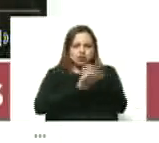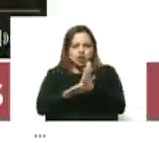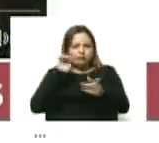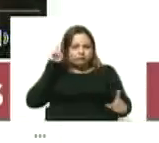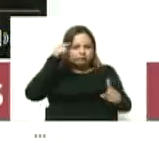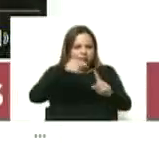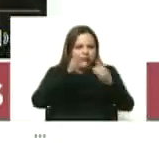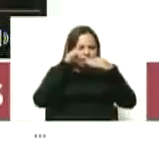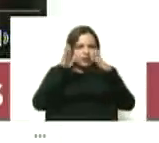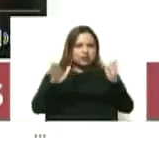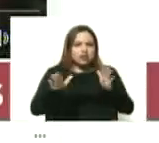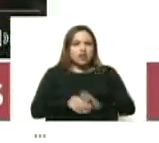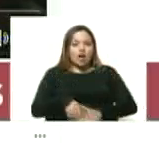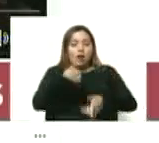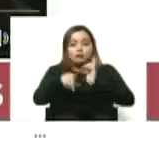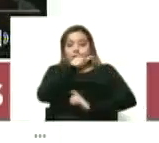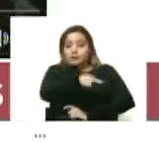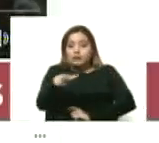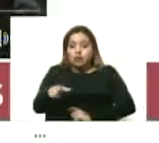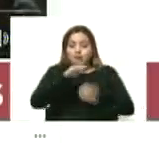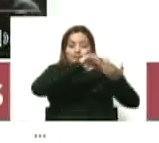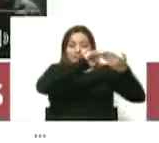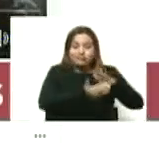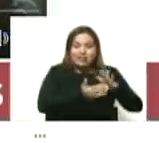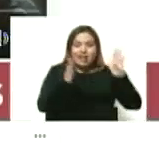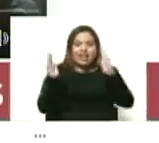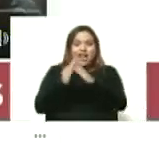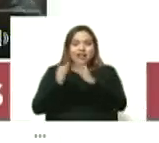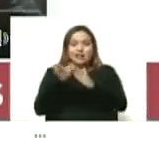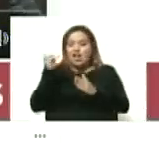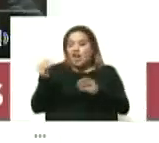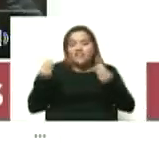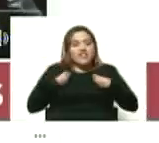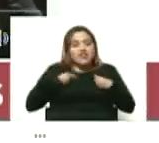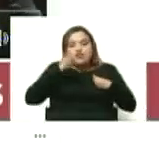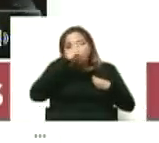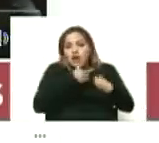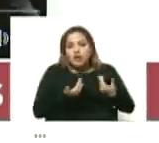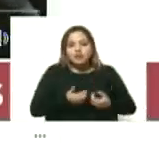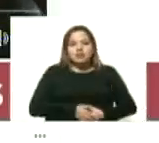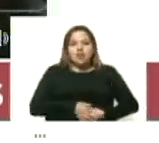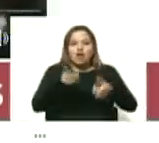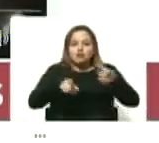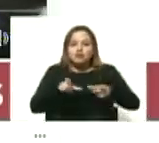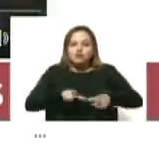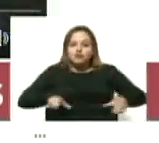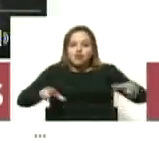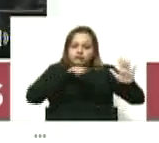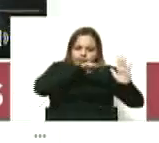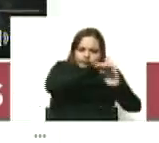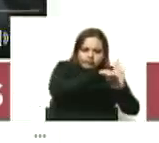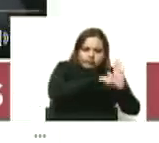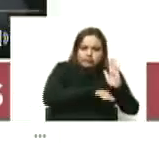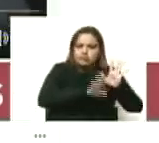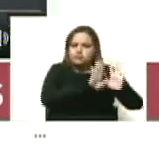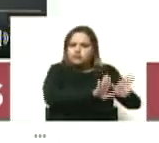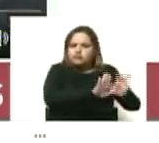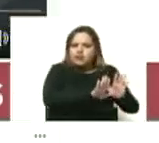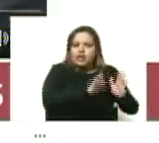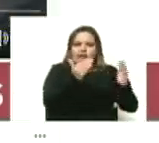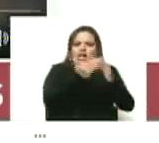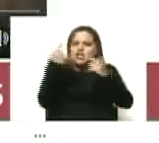de pronto puede haber personas que perdieron su casa y se quedan por allí, no tienen dónde quedarse. Hay refugio solidario alguno, es decir, que se quedan en casa